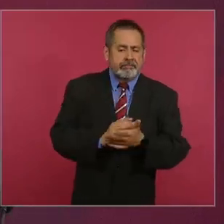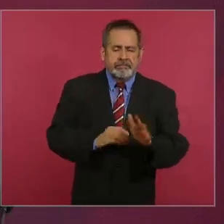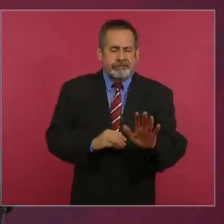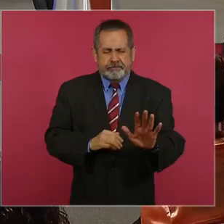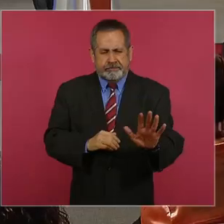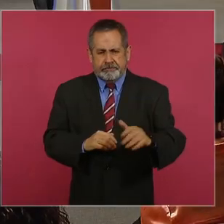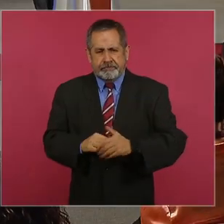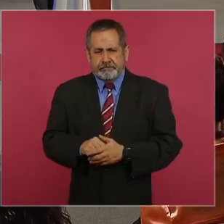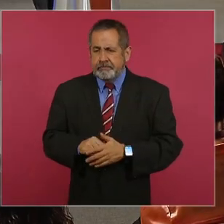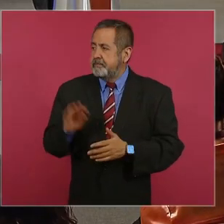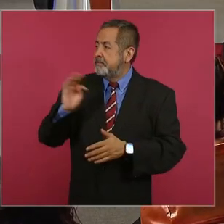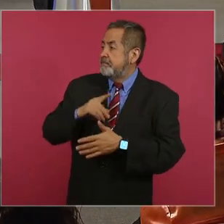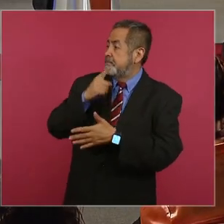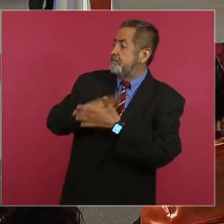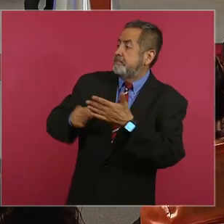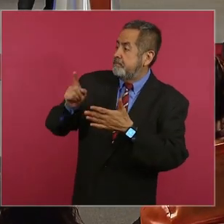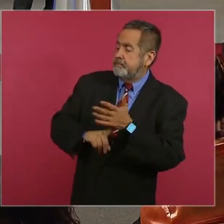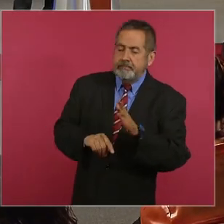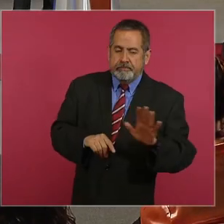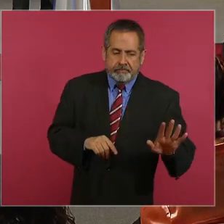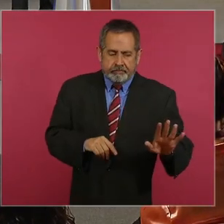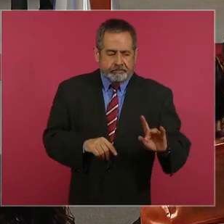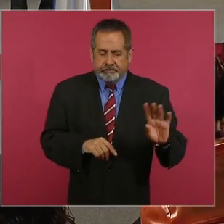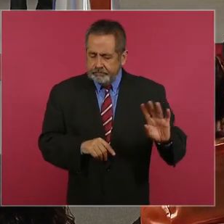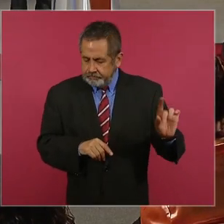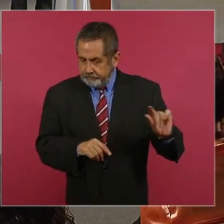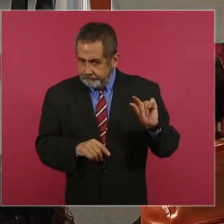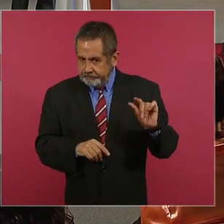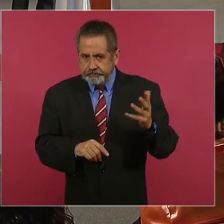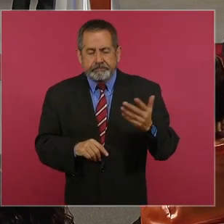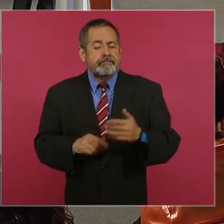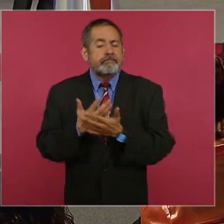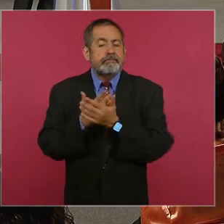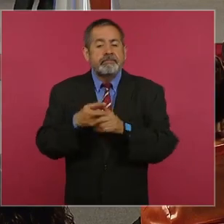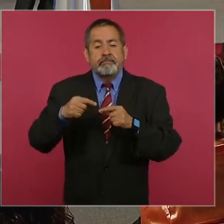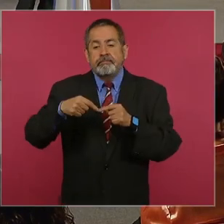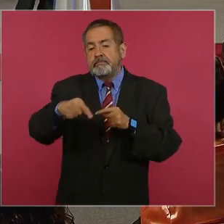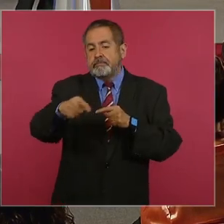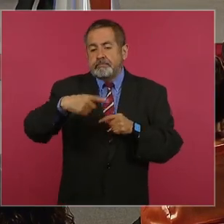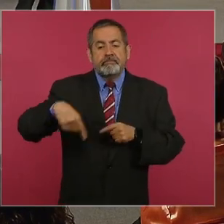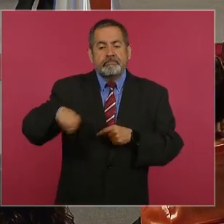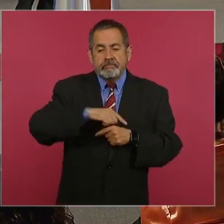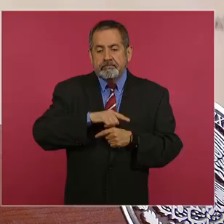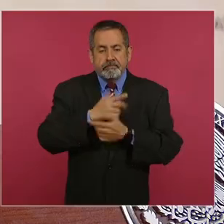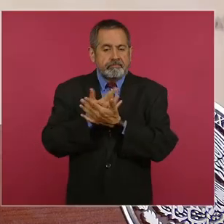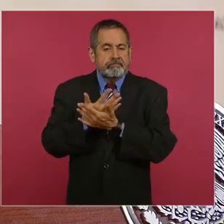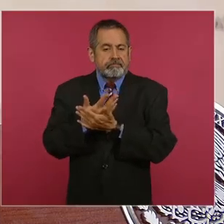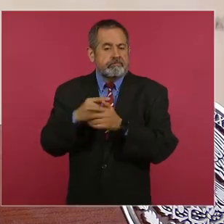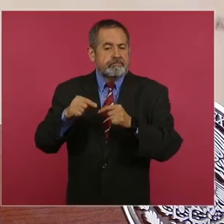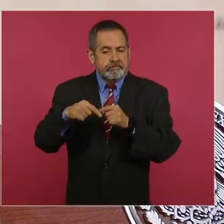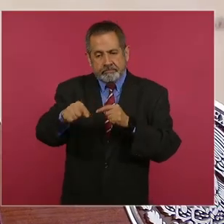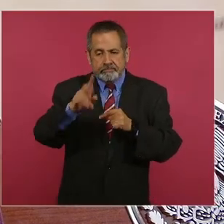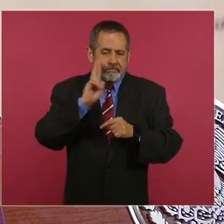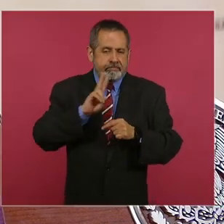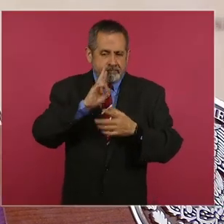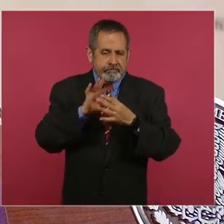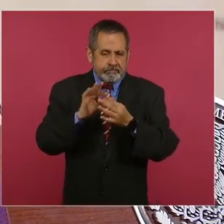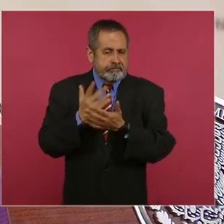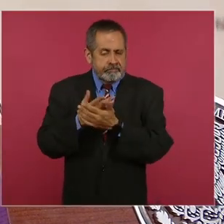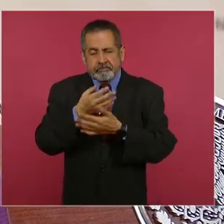a cancelar un acuerdo y afecte a la gente y nos afecta a nosotros, a todos.